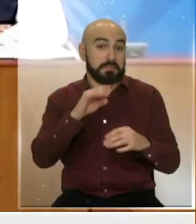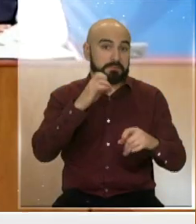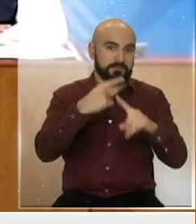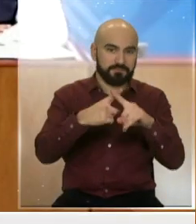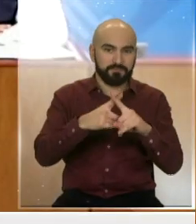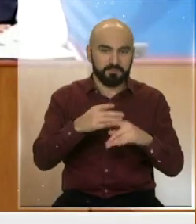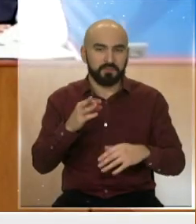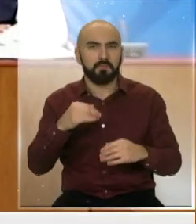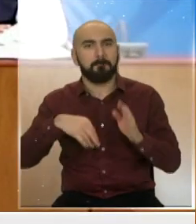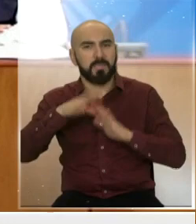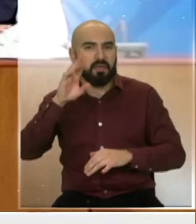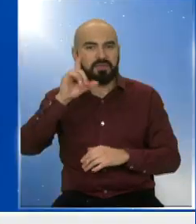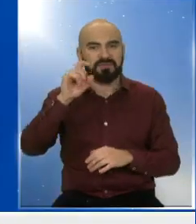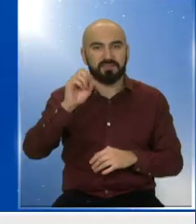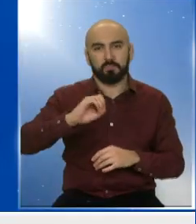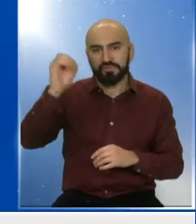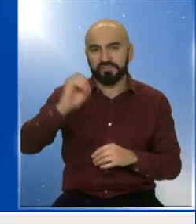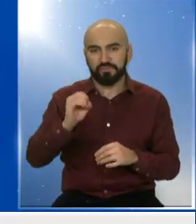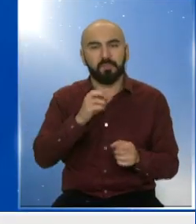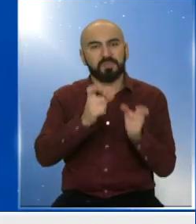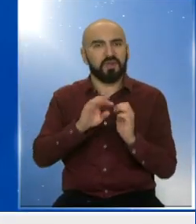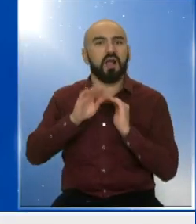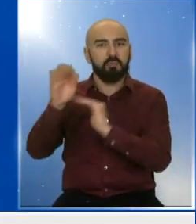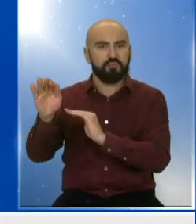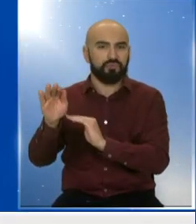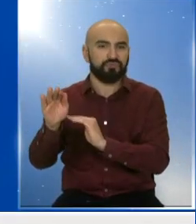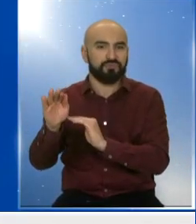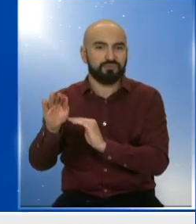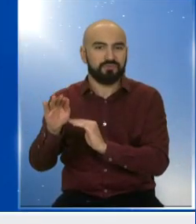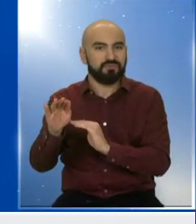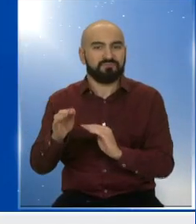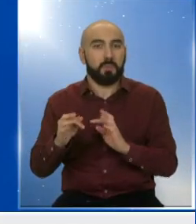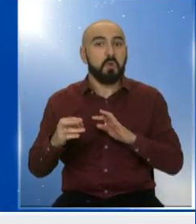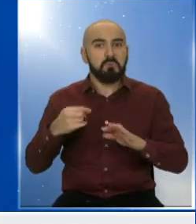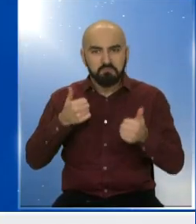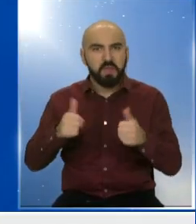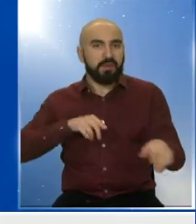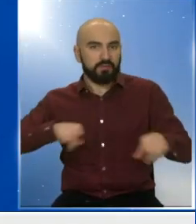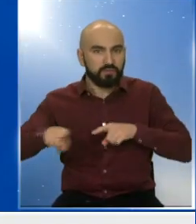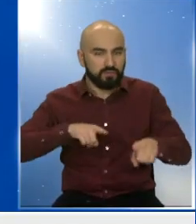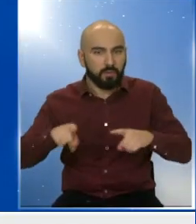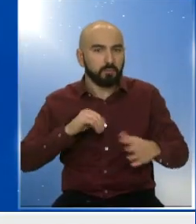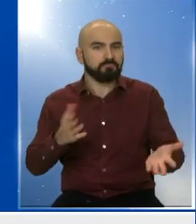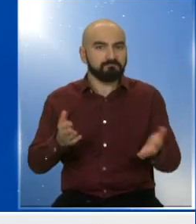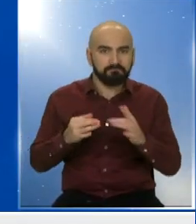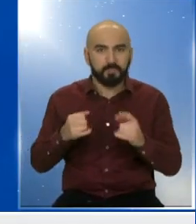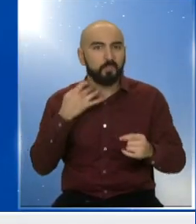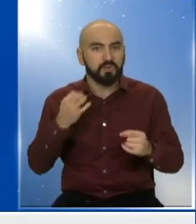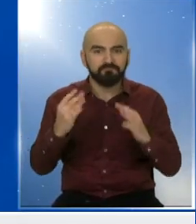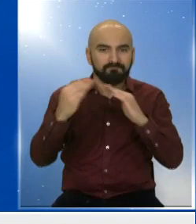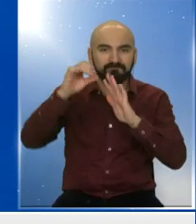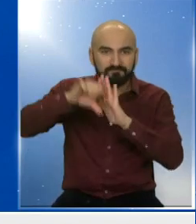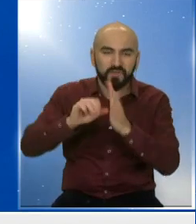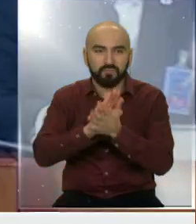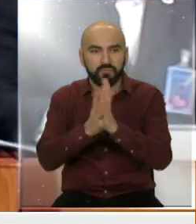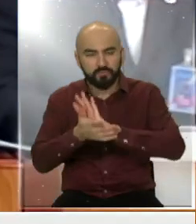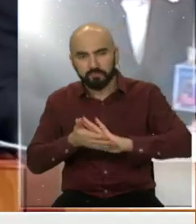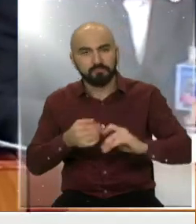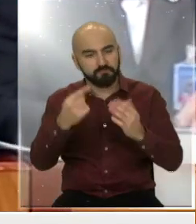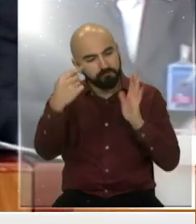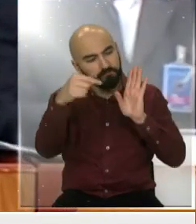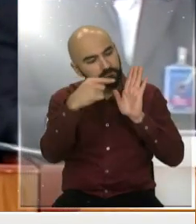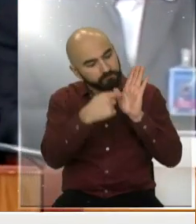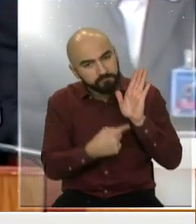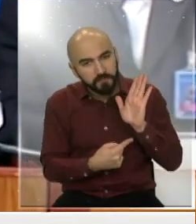contaba con más del 70% de aprobación por su gestión en la crisis, al impulsar el confinamiento y otras restricciones sanitarias